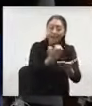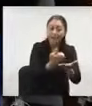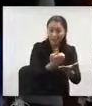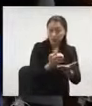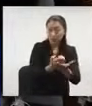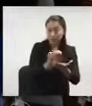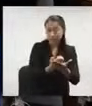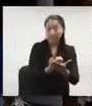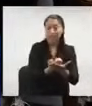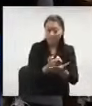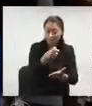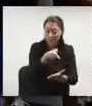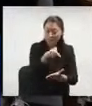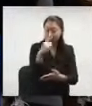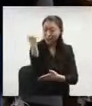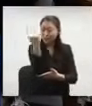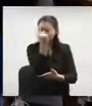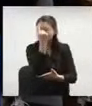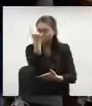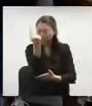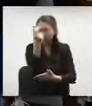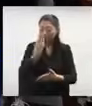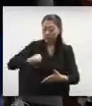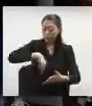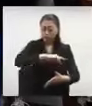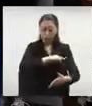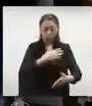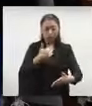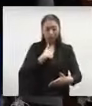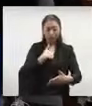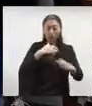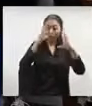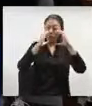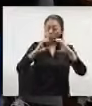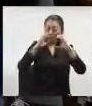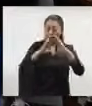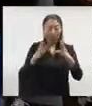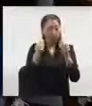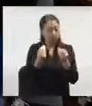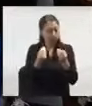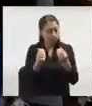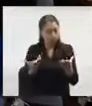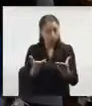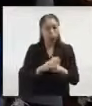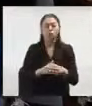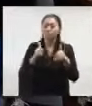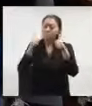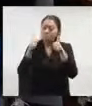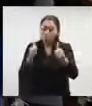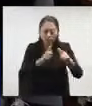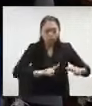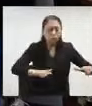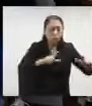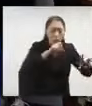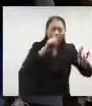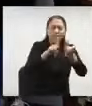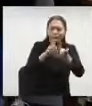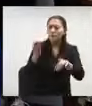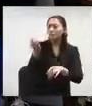es el tesoro más grande que tenemos que cuidar, buenos lugares para la